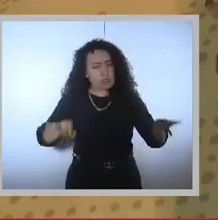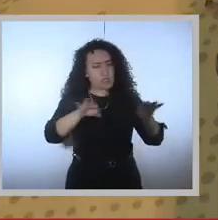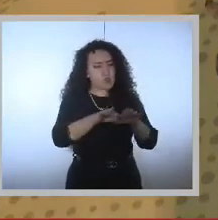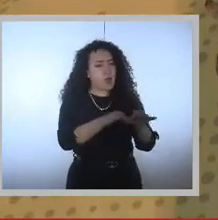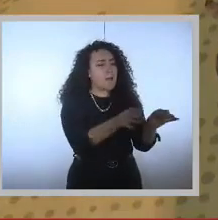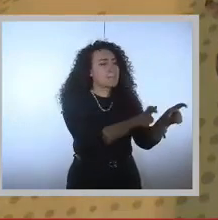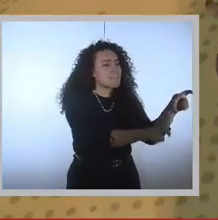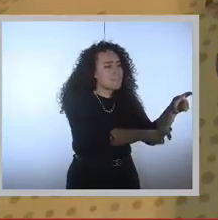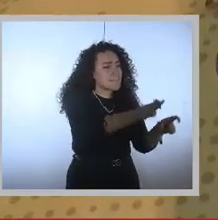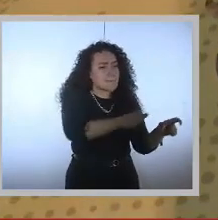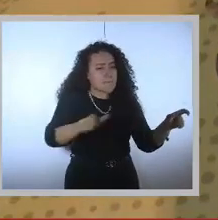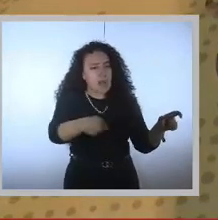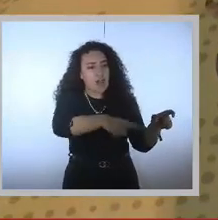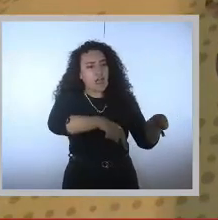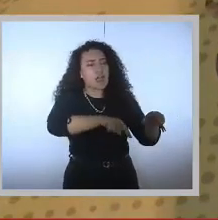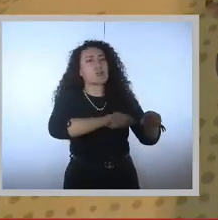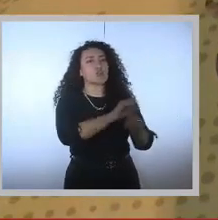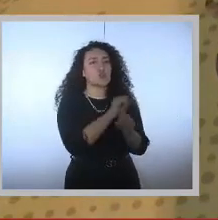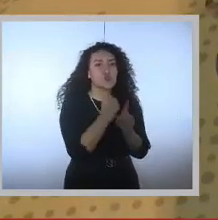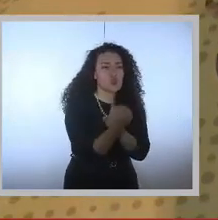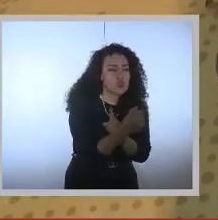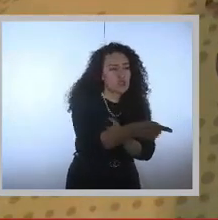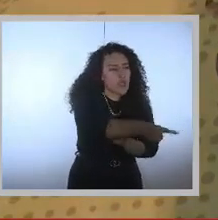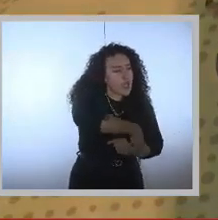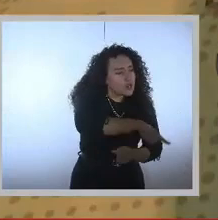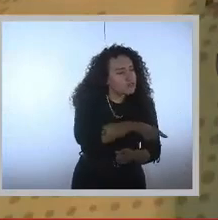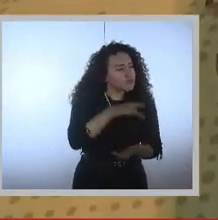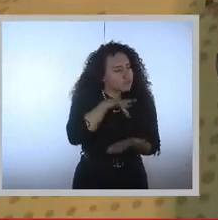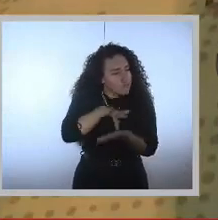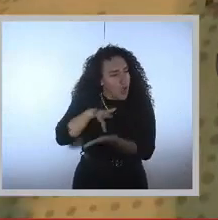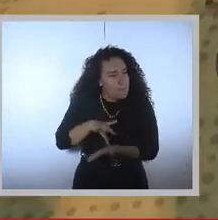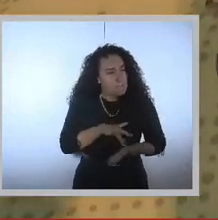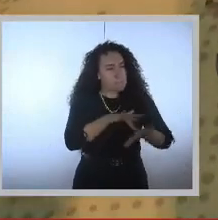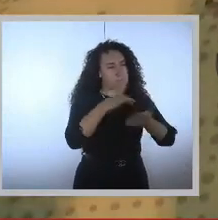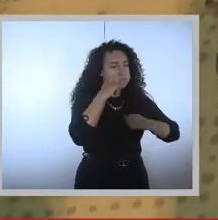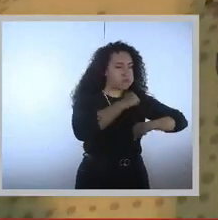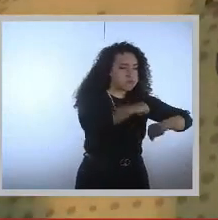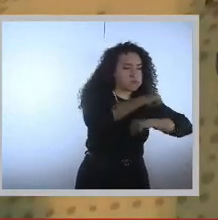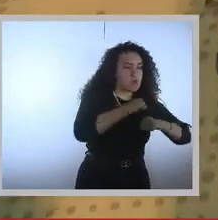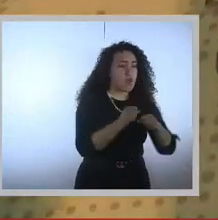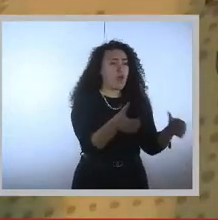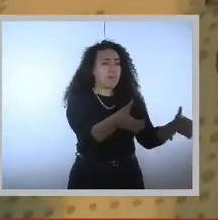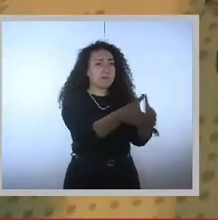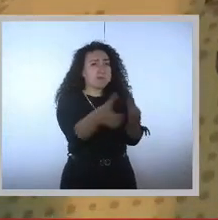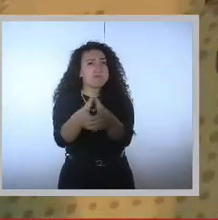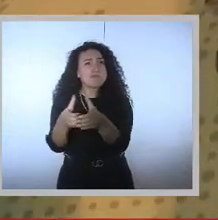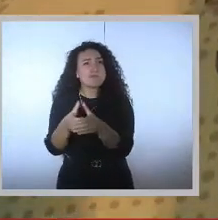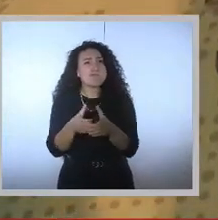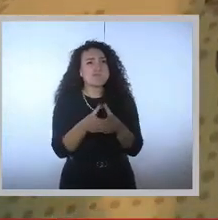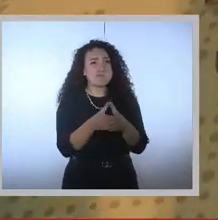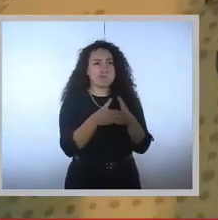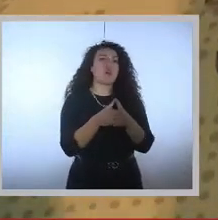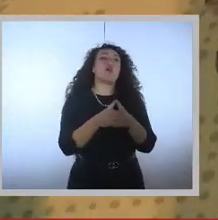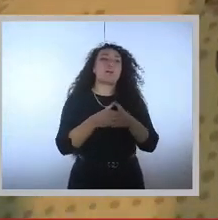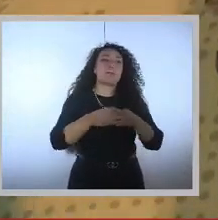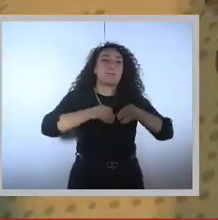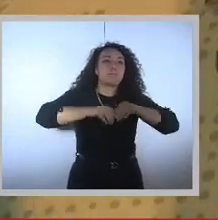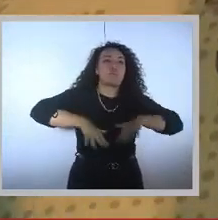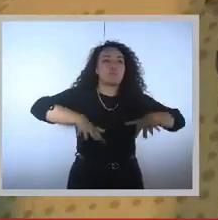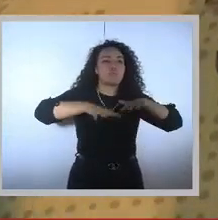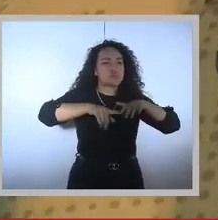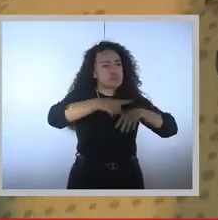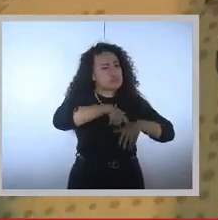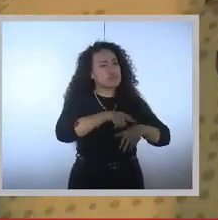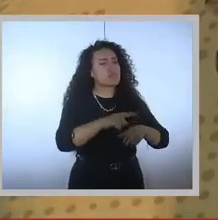popular, desde la participación efectiva de los diferentes movimientos, porque son los movimientos que